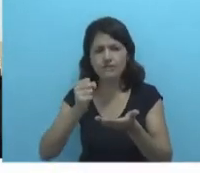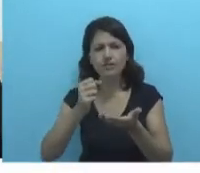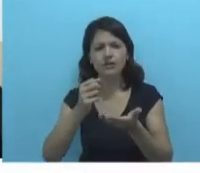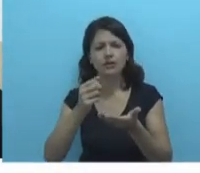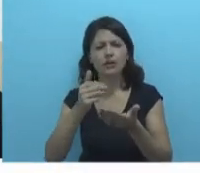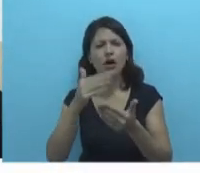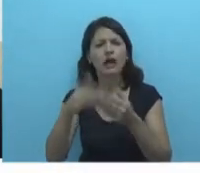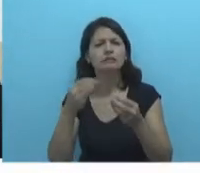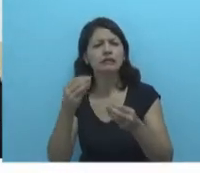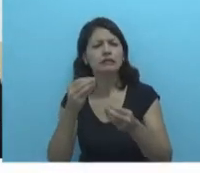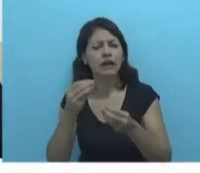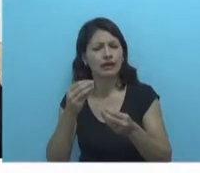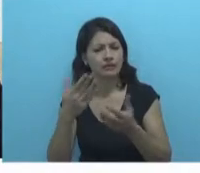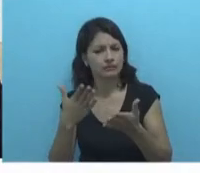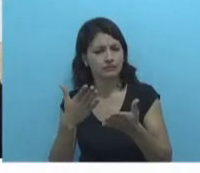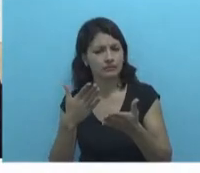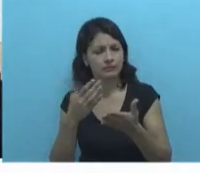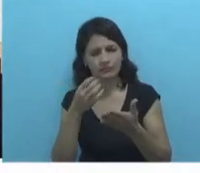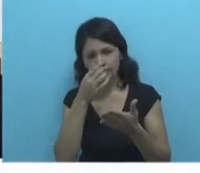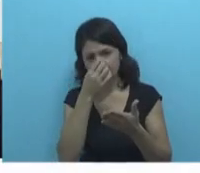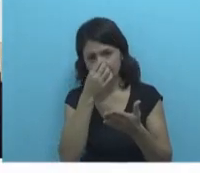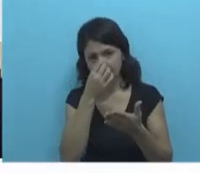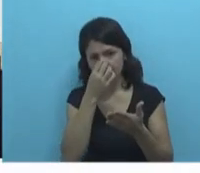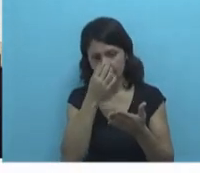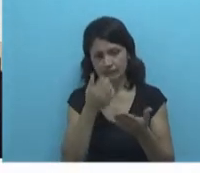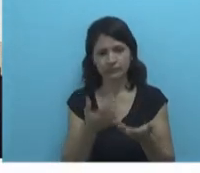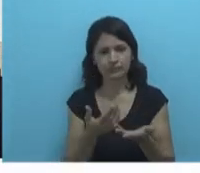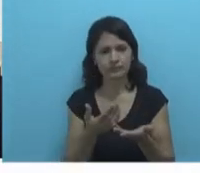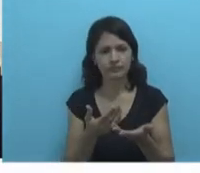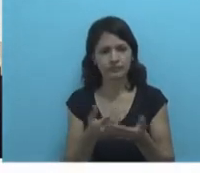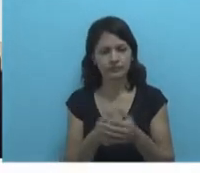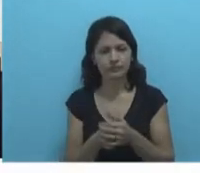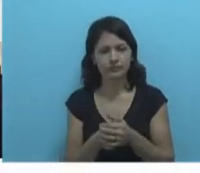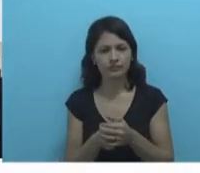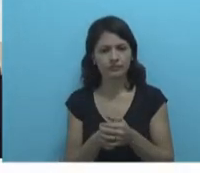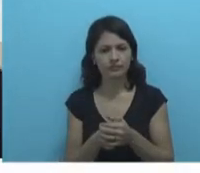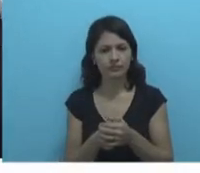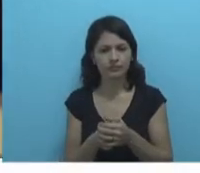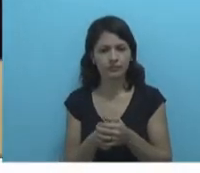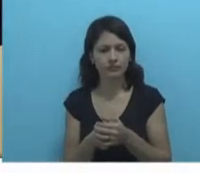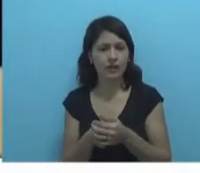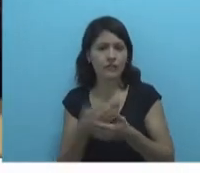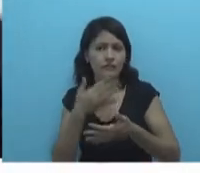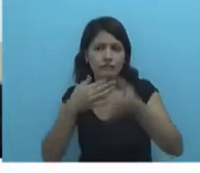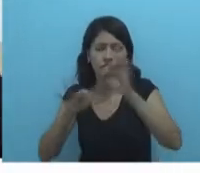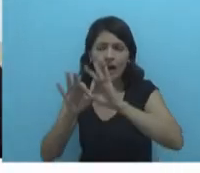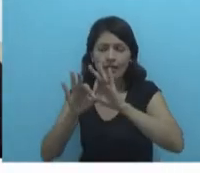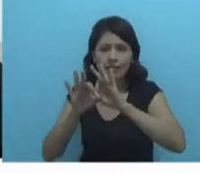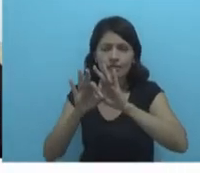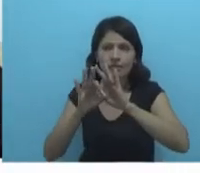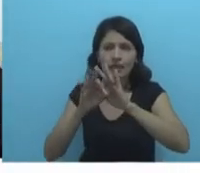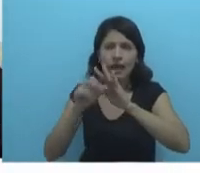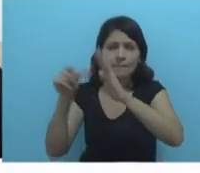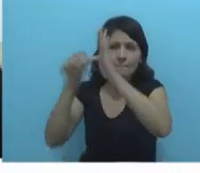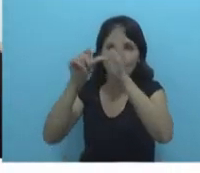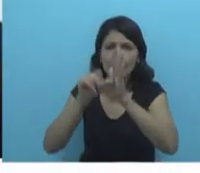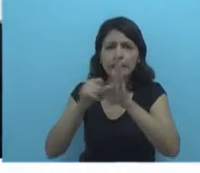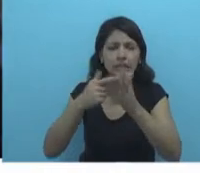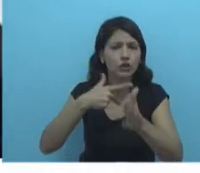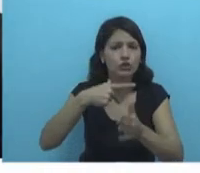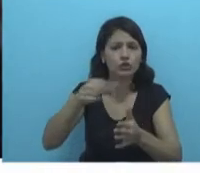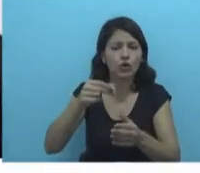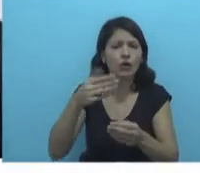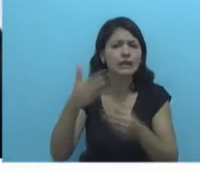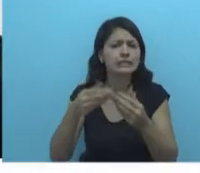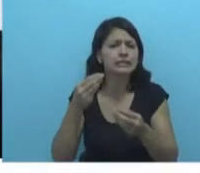y me temo que atrás de esta medida se esconde una estrangulación para otros sectores de la industria frigorífica, donde